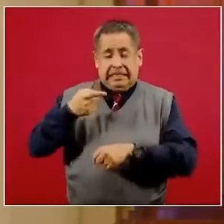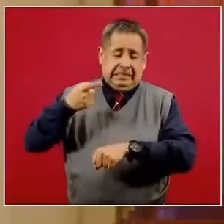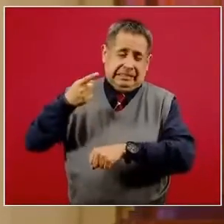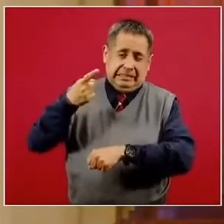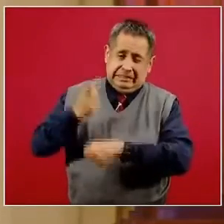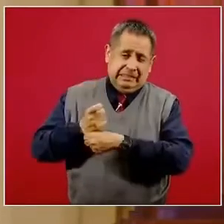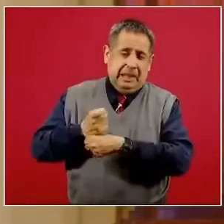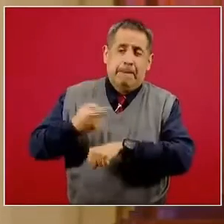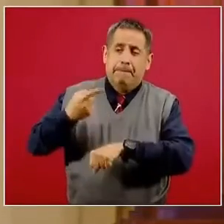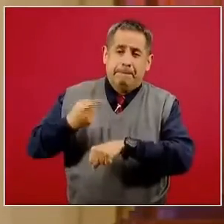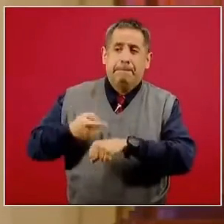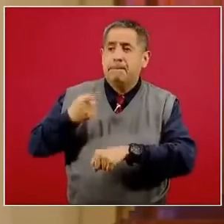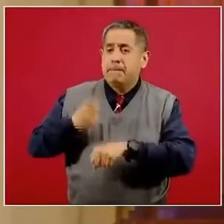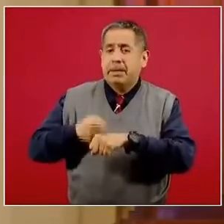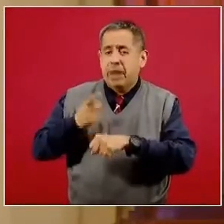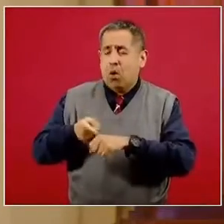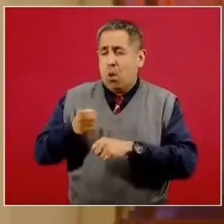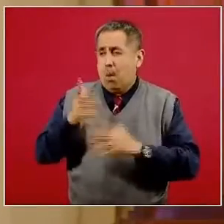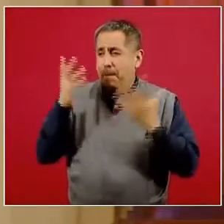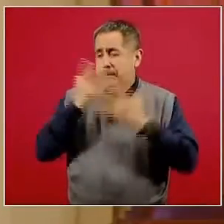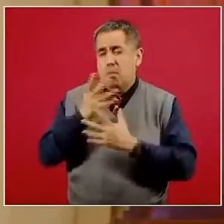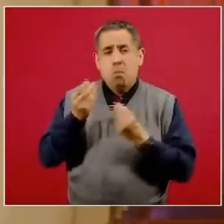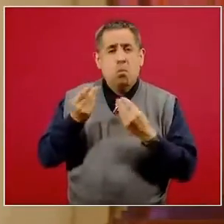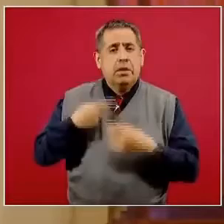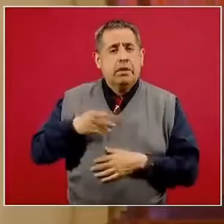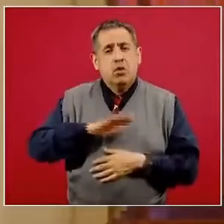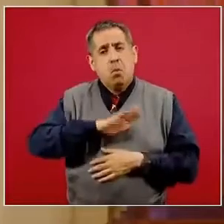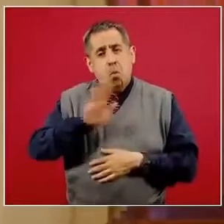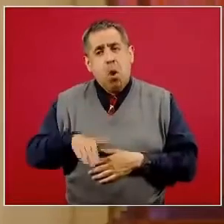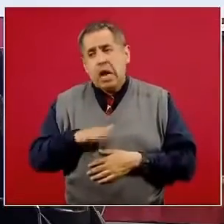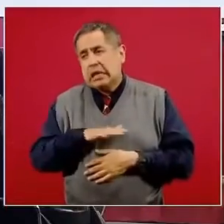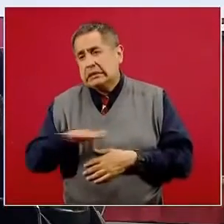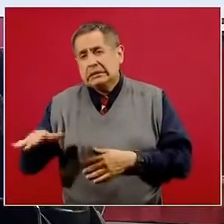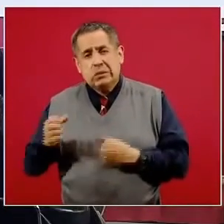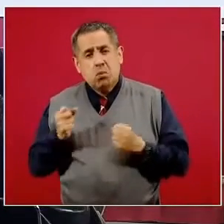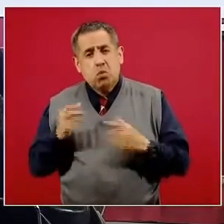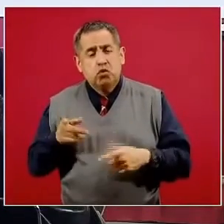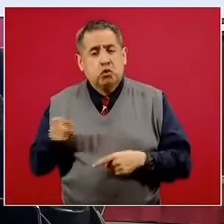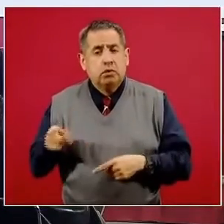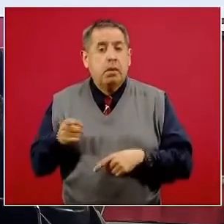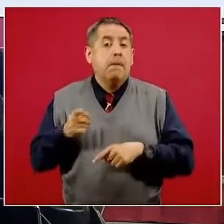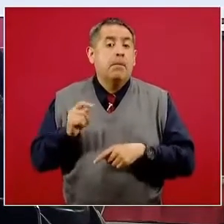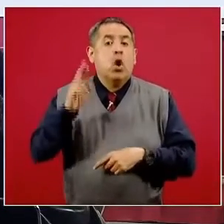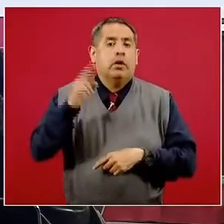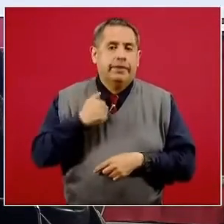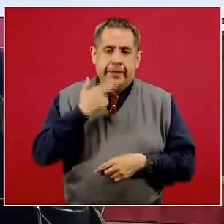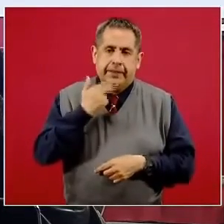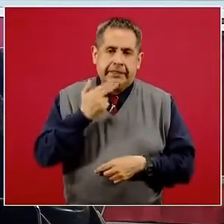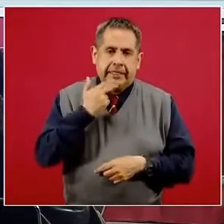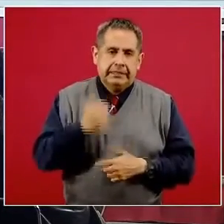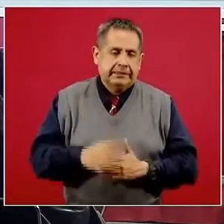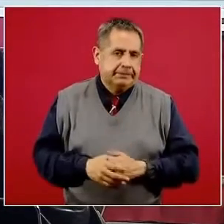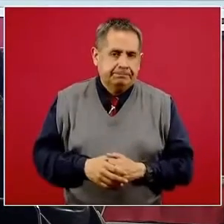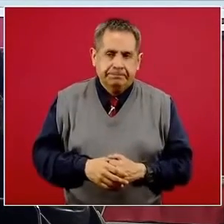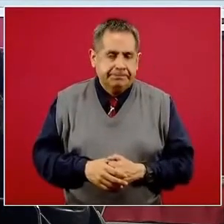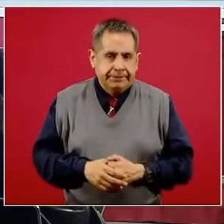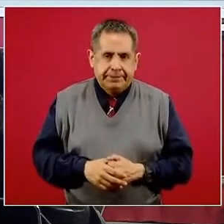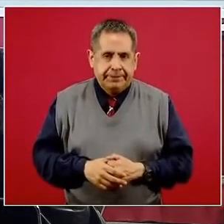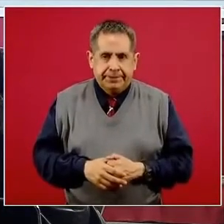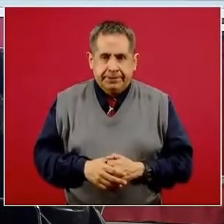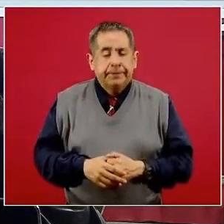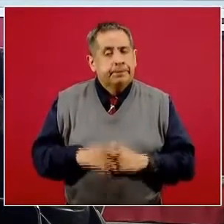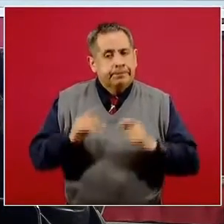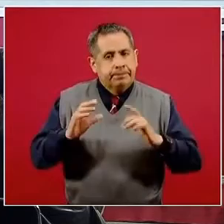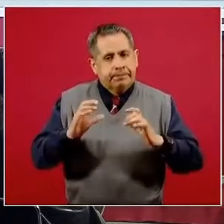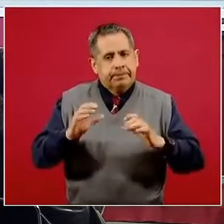más importante en términos de su impacto en mortalidad. Entonces, si vemos en la siguiente gráfica, podemos